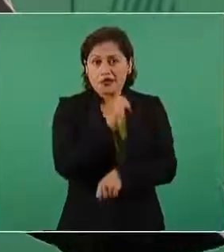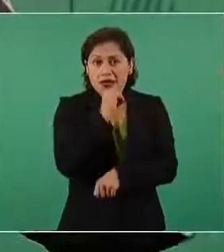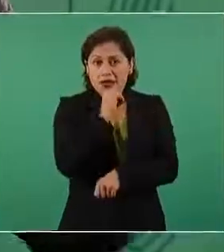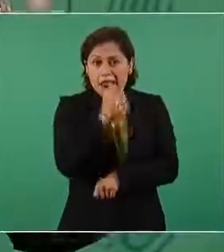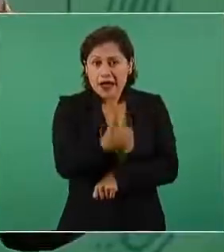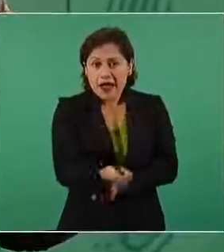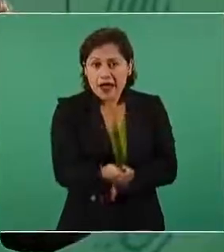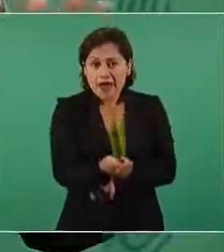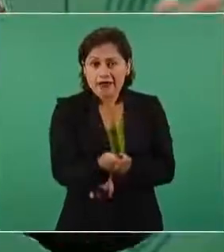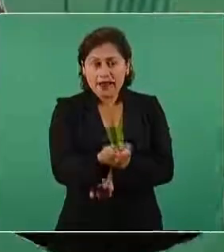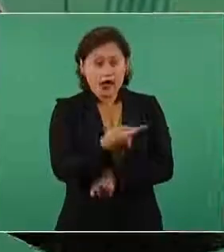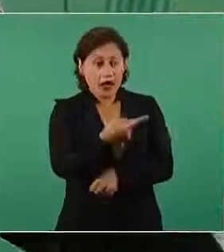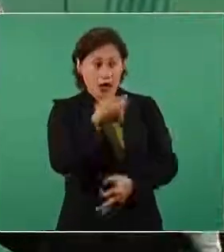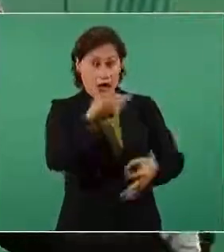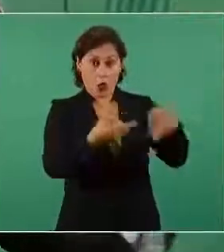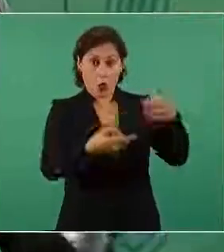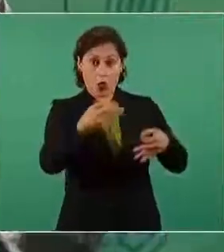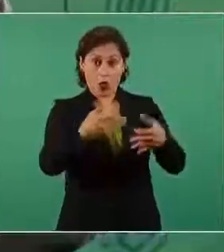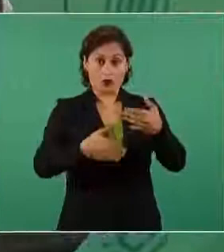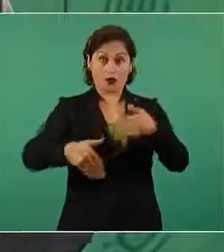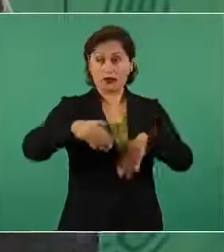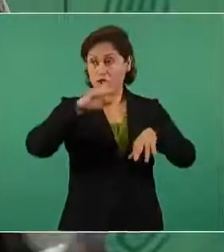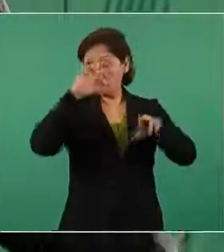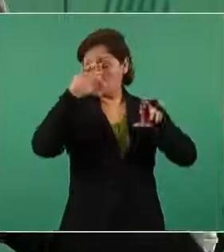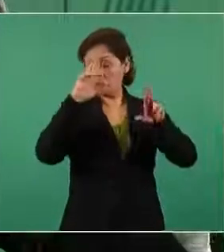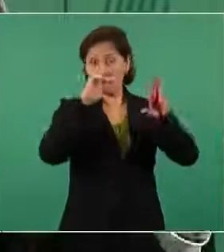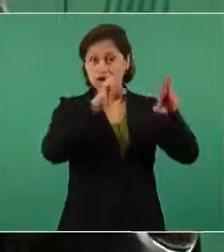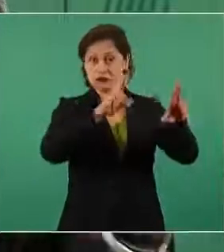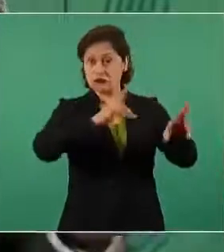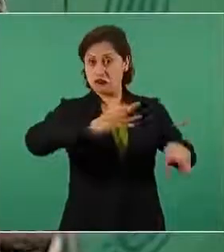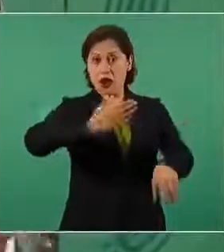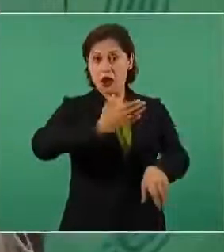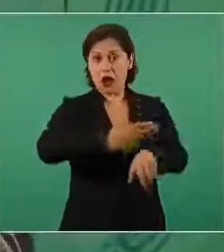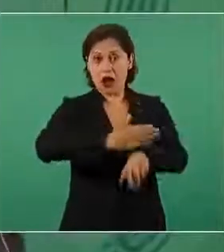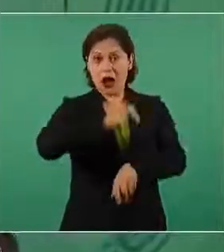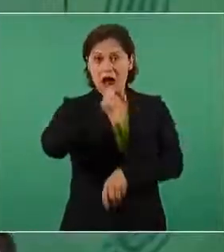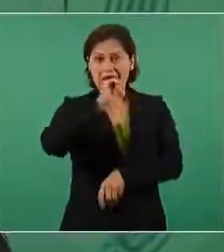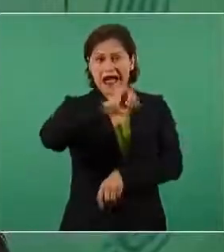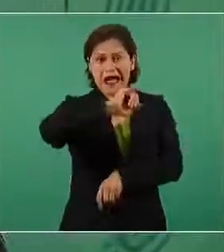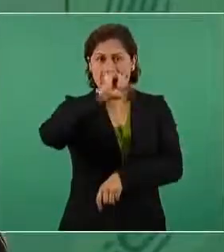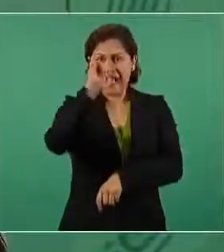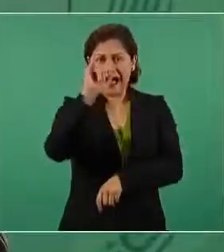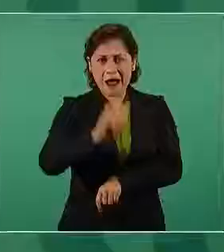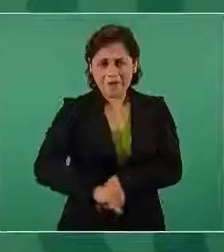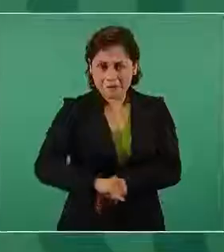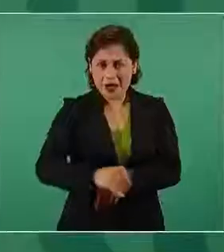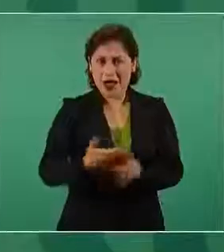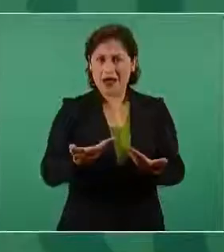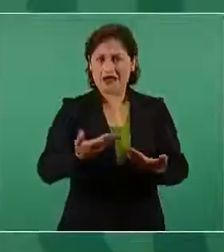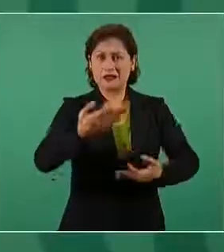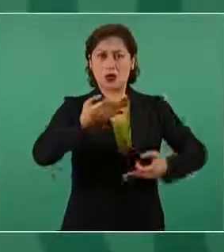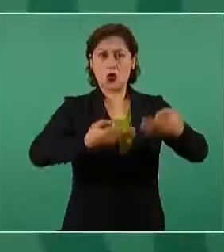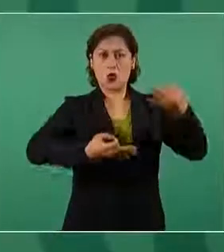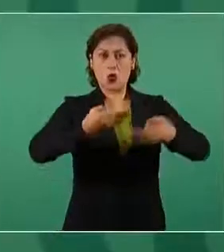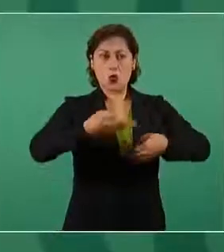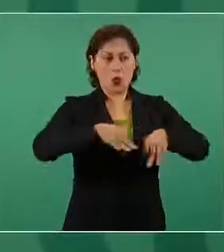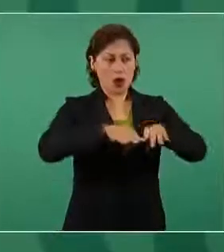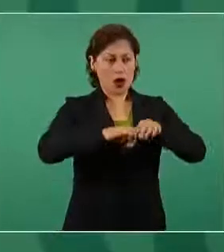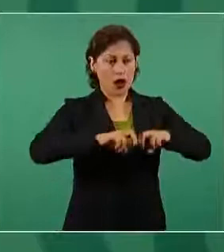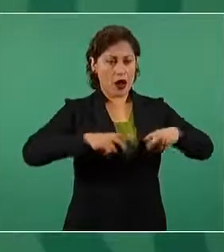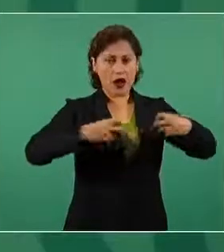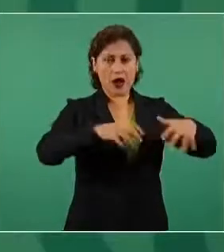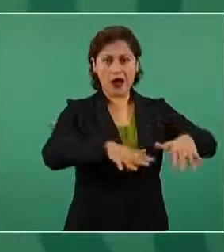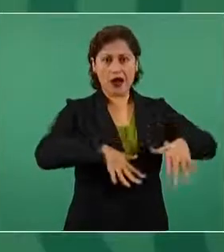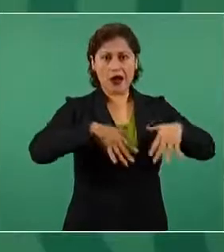nunca se castigaba a un juez, nunca se castigaba a un magistrado, nunca se